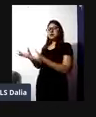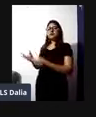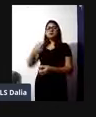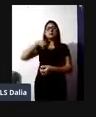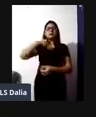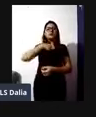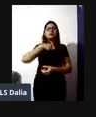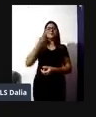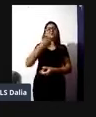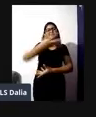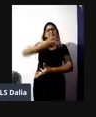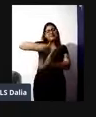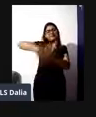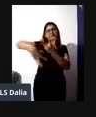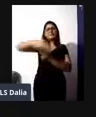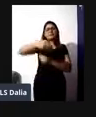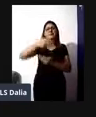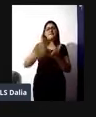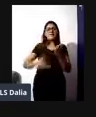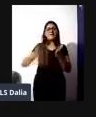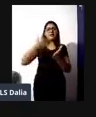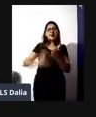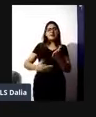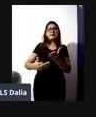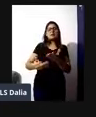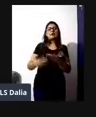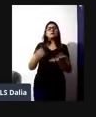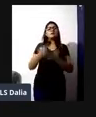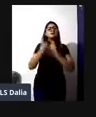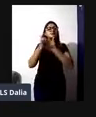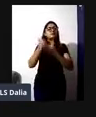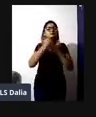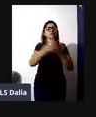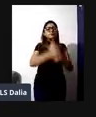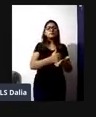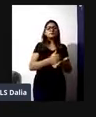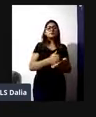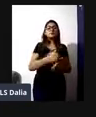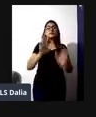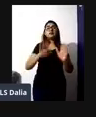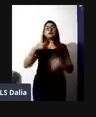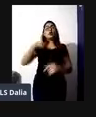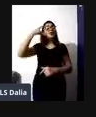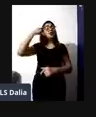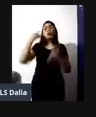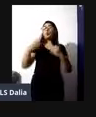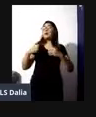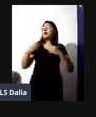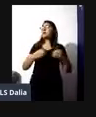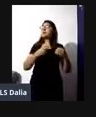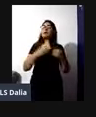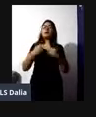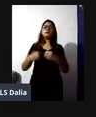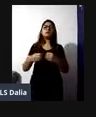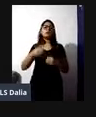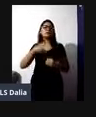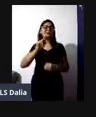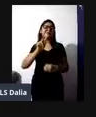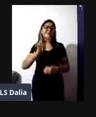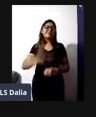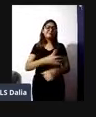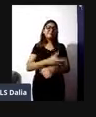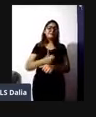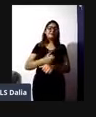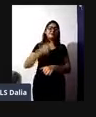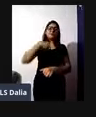egoístas. A veces nos compramos mucho la idea de que no tenemos tiempo, pero yo también creo que a veces nos volvemos